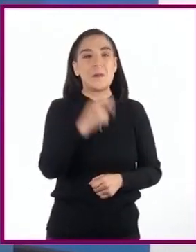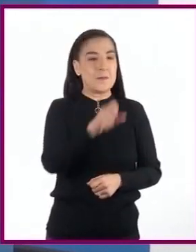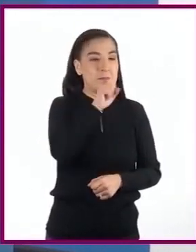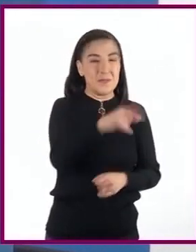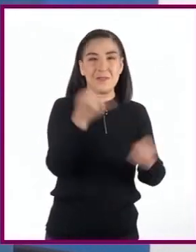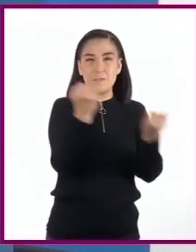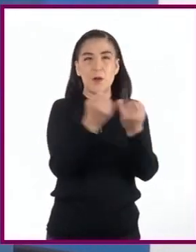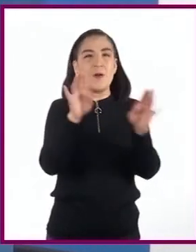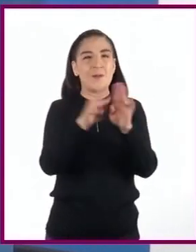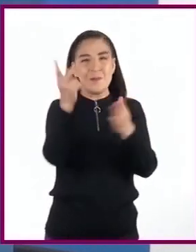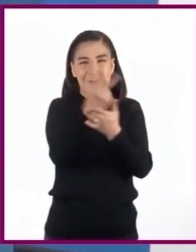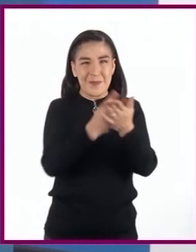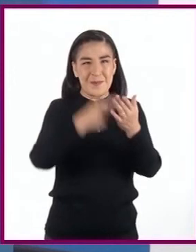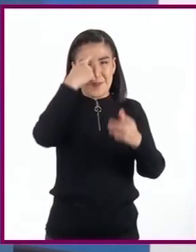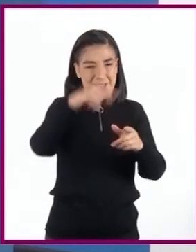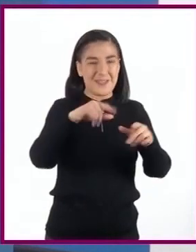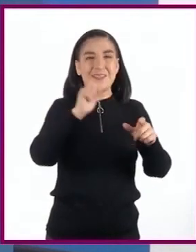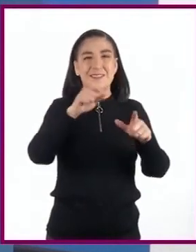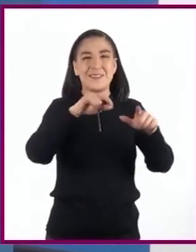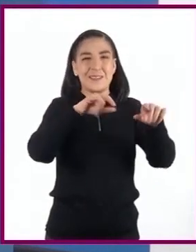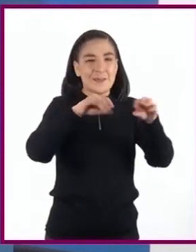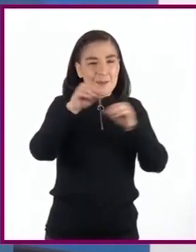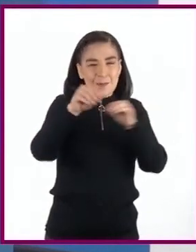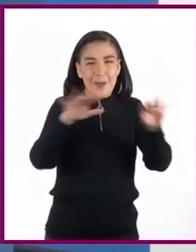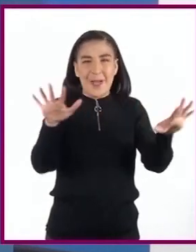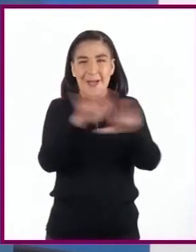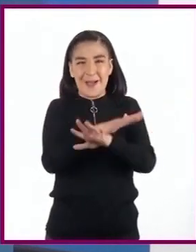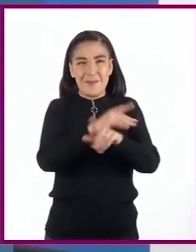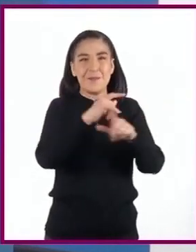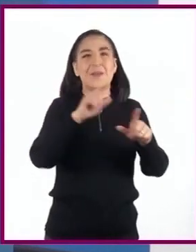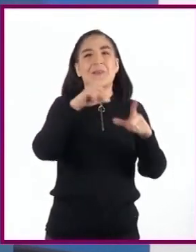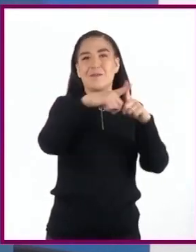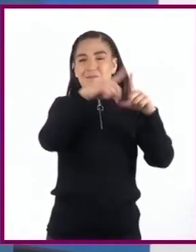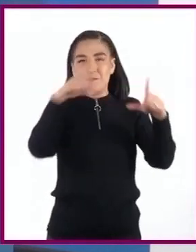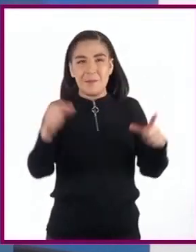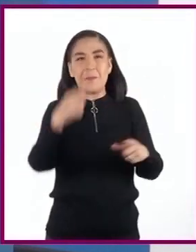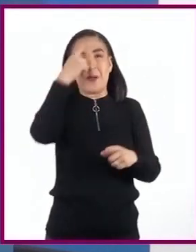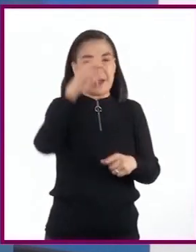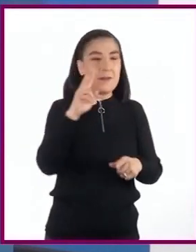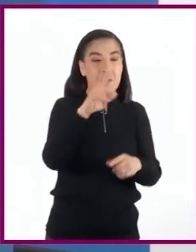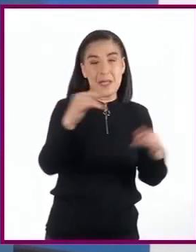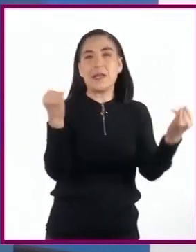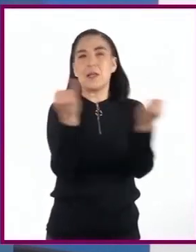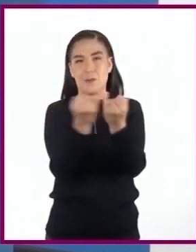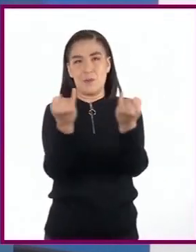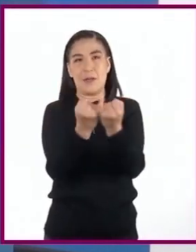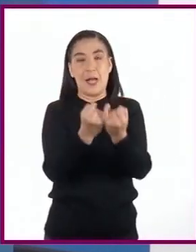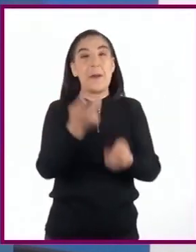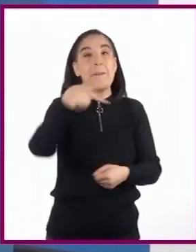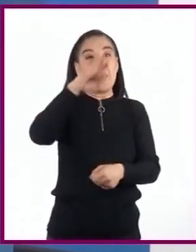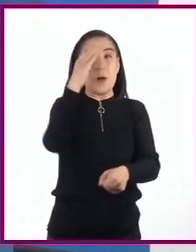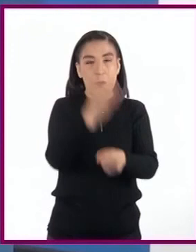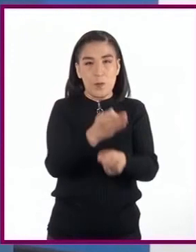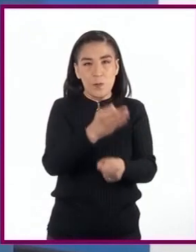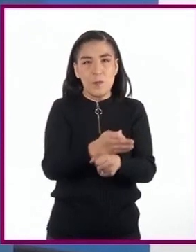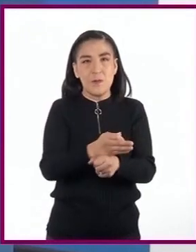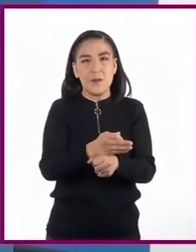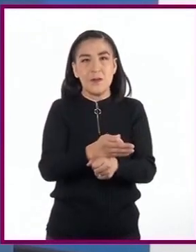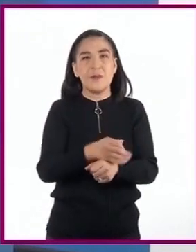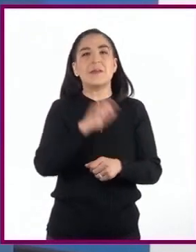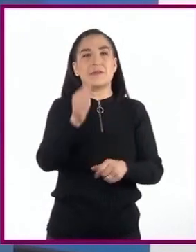geometría, construimos otro par de triángulos para verificar la congruencia entre ellos, pero ahora con el